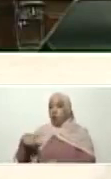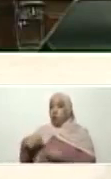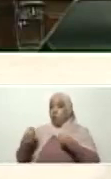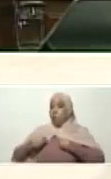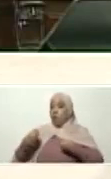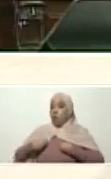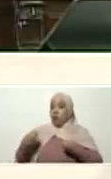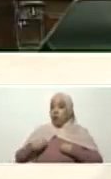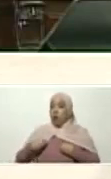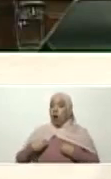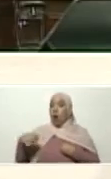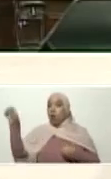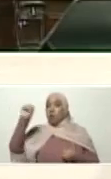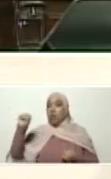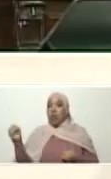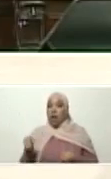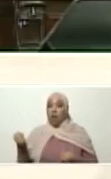los sindicatos,